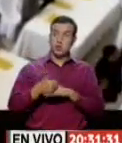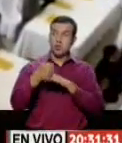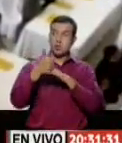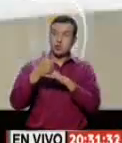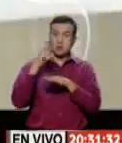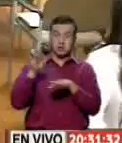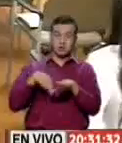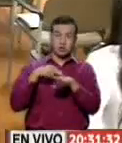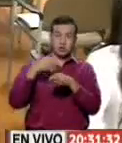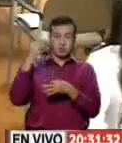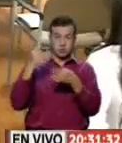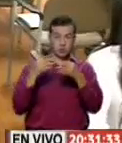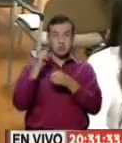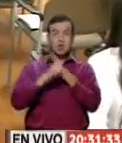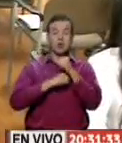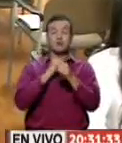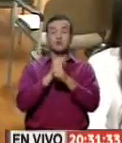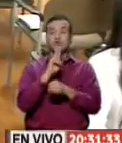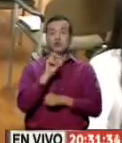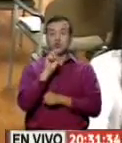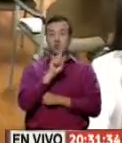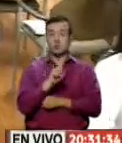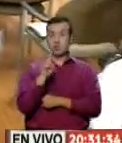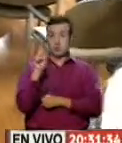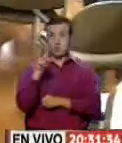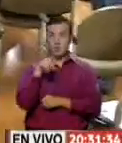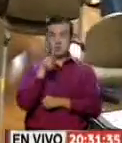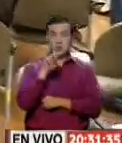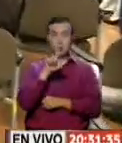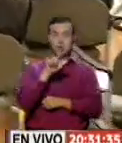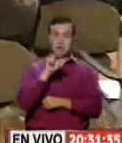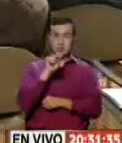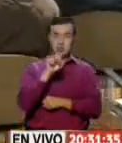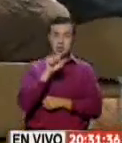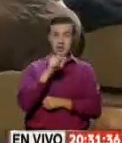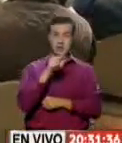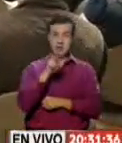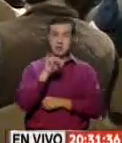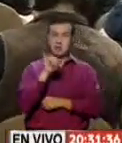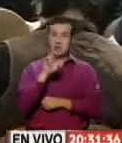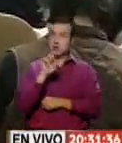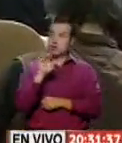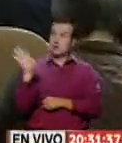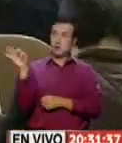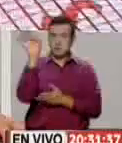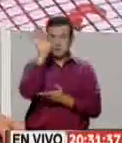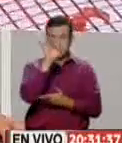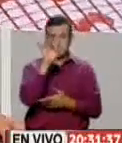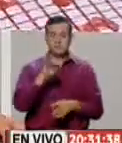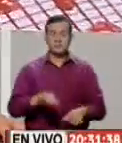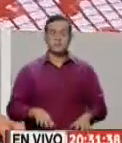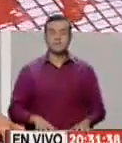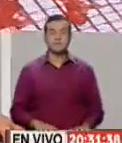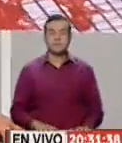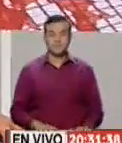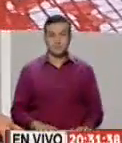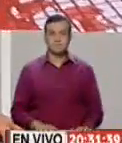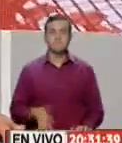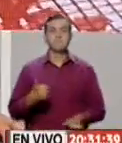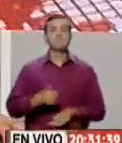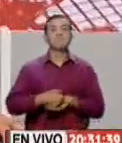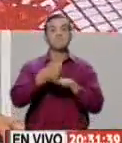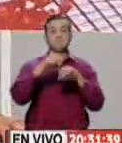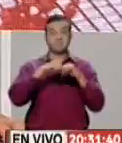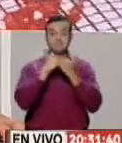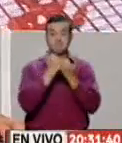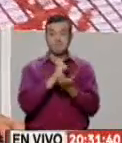Justicia en 2011, donde se posesionó como jueza a Paulina Aguirre. Olga Velasco, Telediario. Y en el Poder